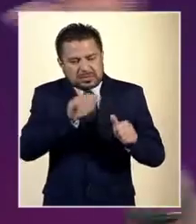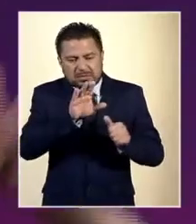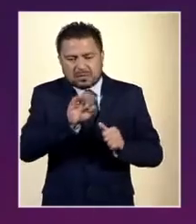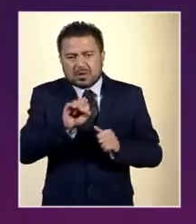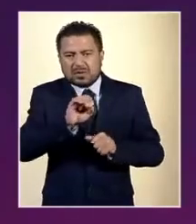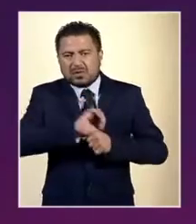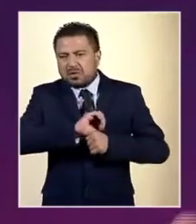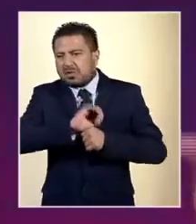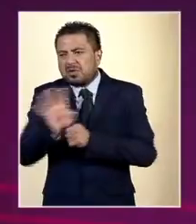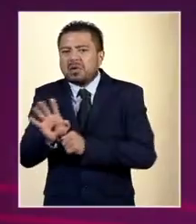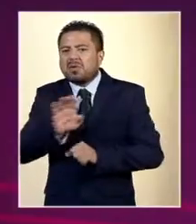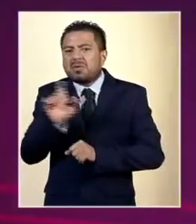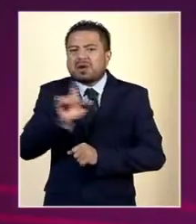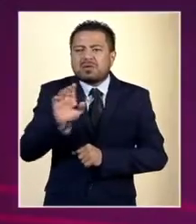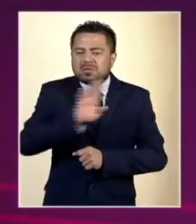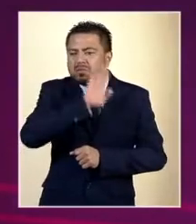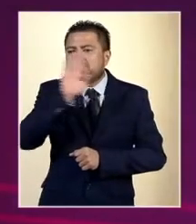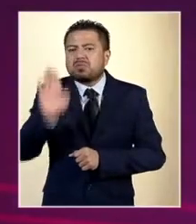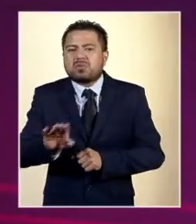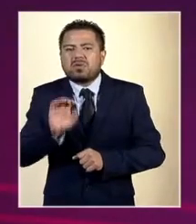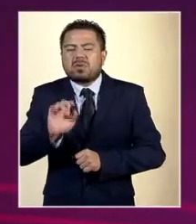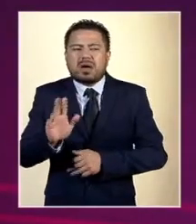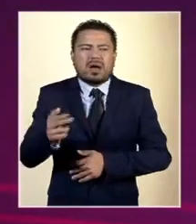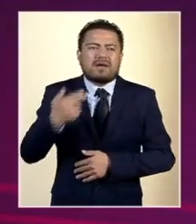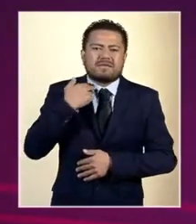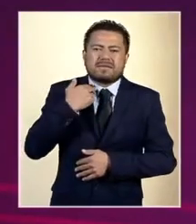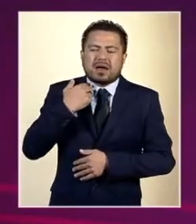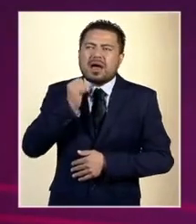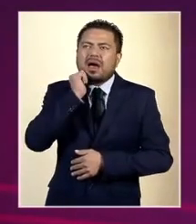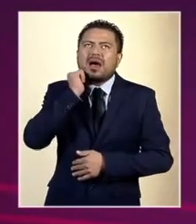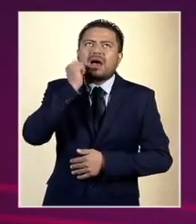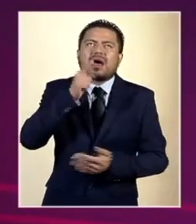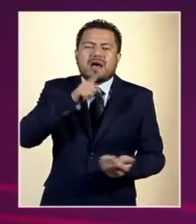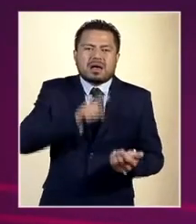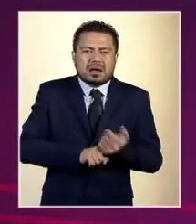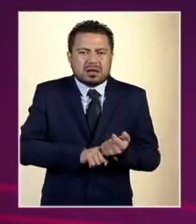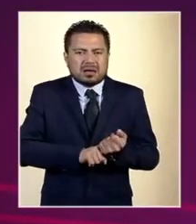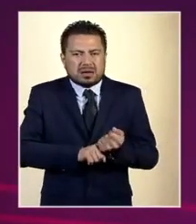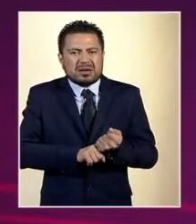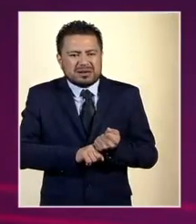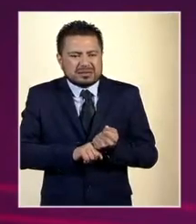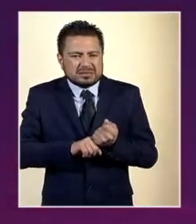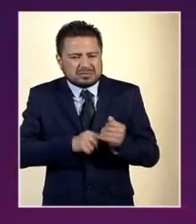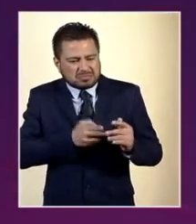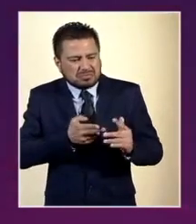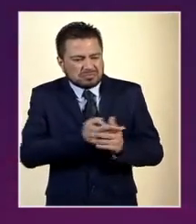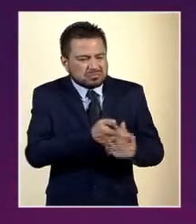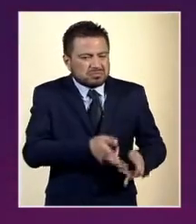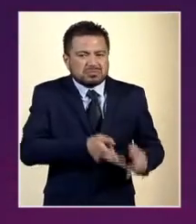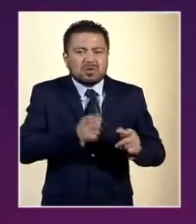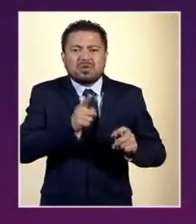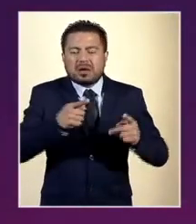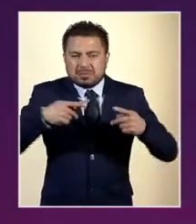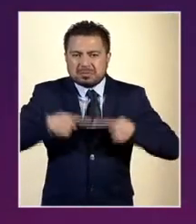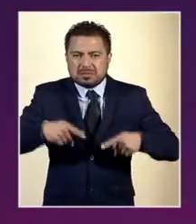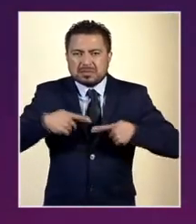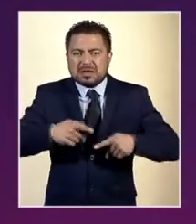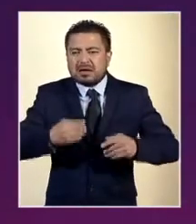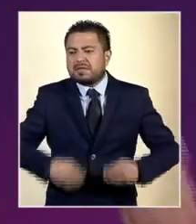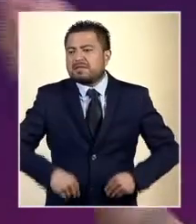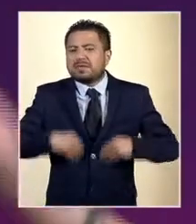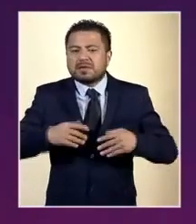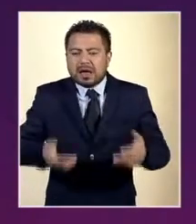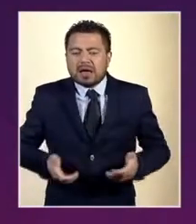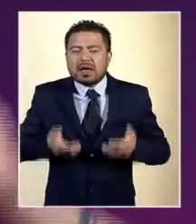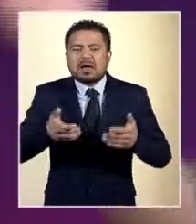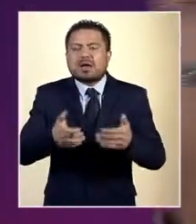COPRED, cuando muere o cuando es víctima de algún delito, una persona que vive en la